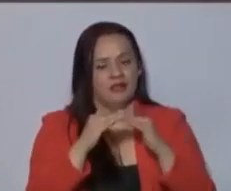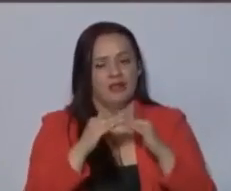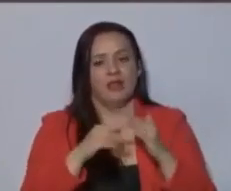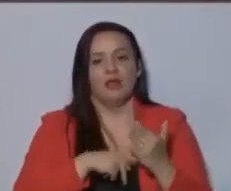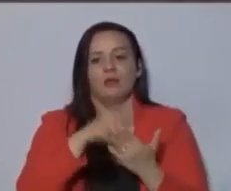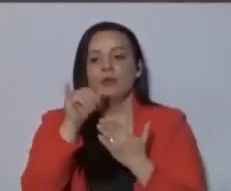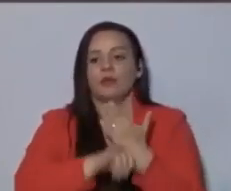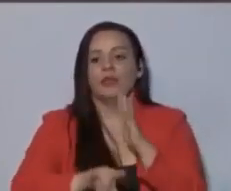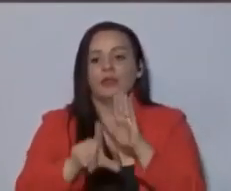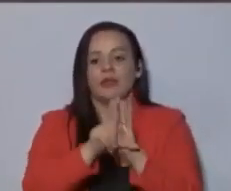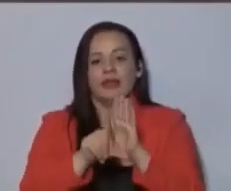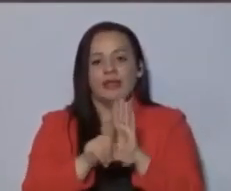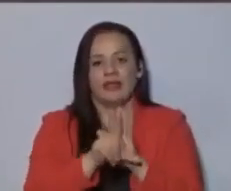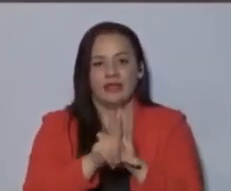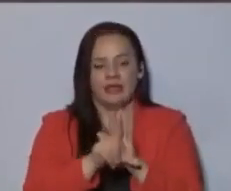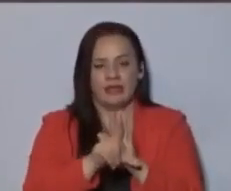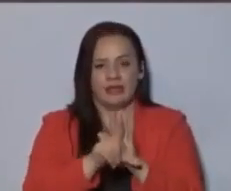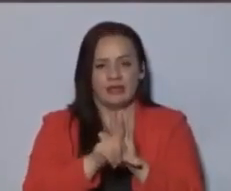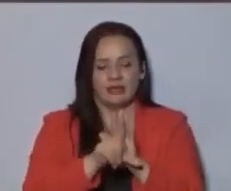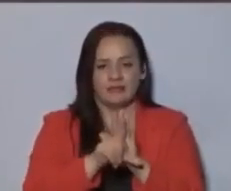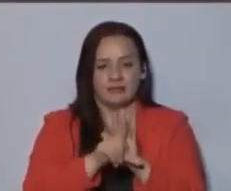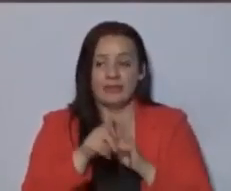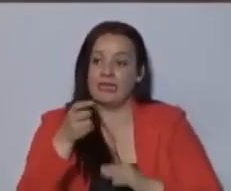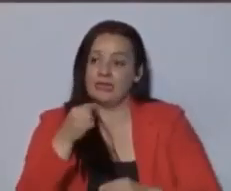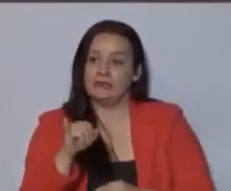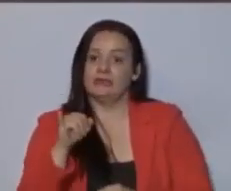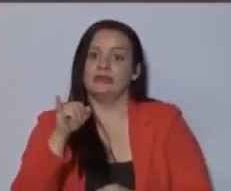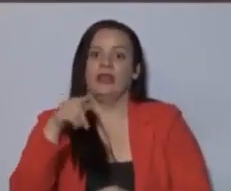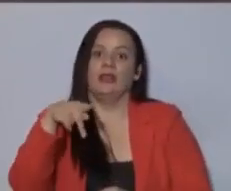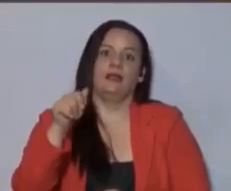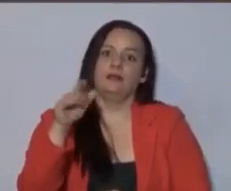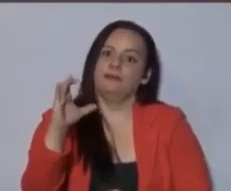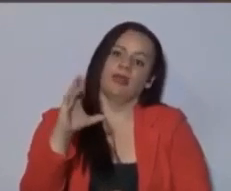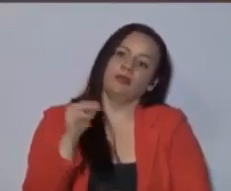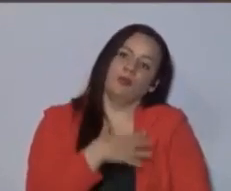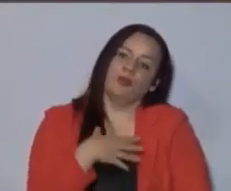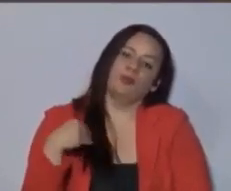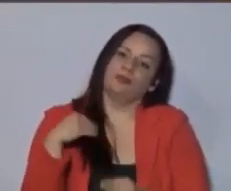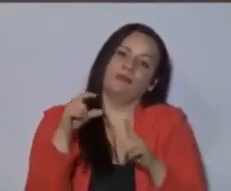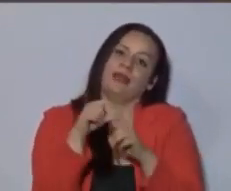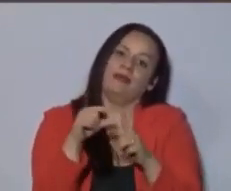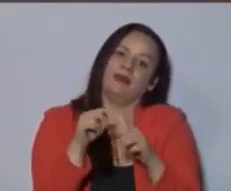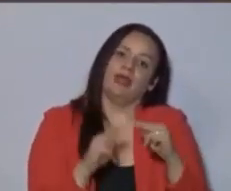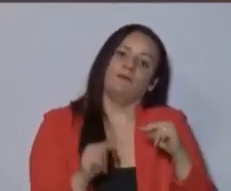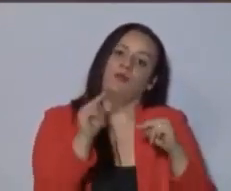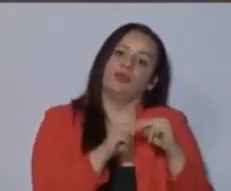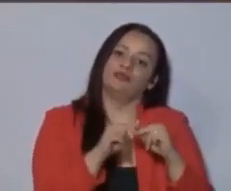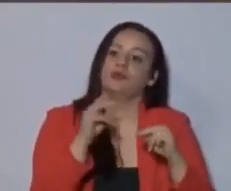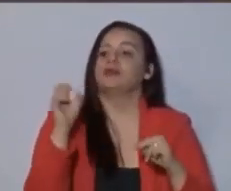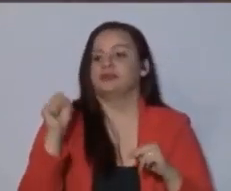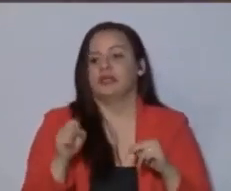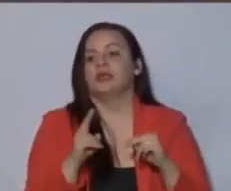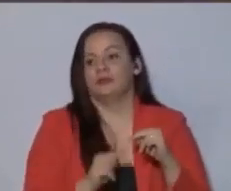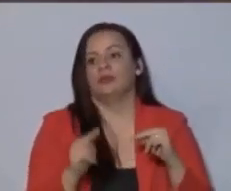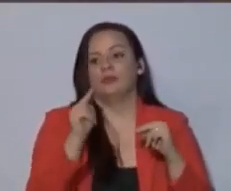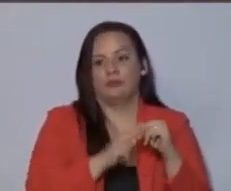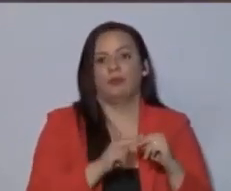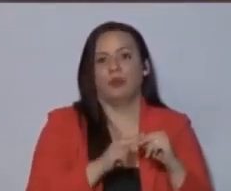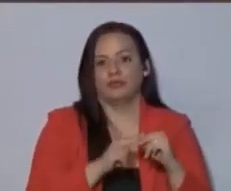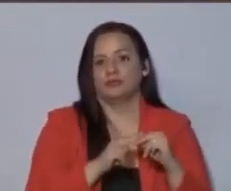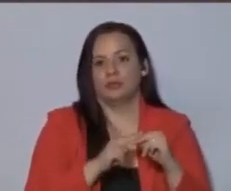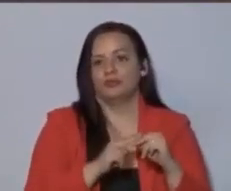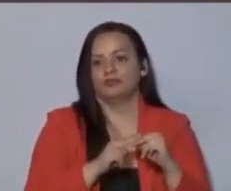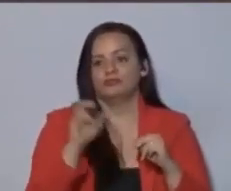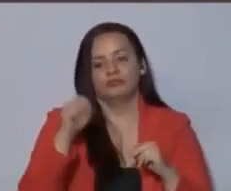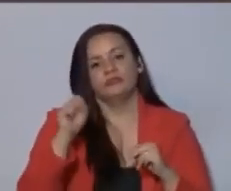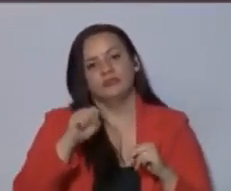ley, si a la fracción del Partido Acción Ciudadana no le gusta la palabra impuesto, pues es un impuesto, es una carga,